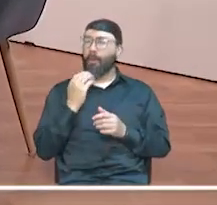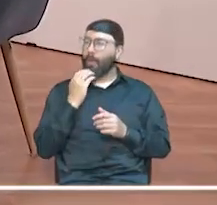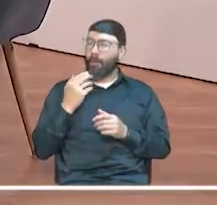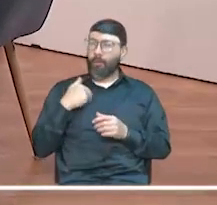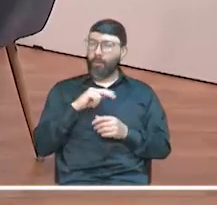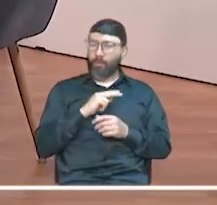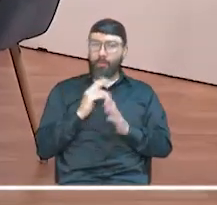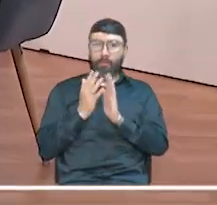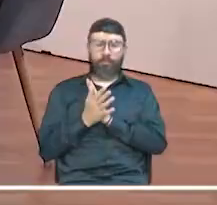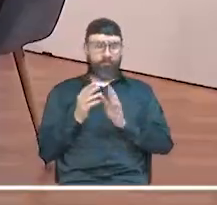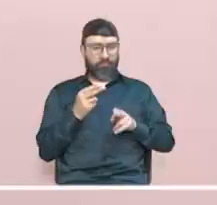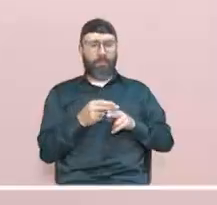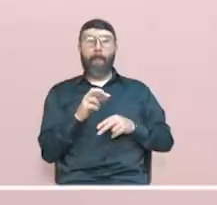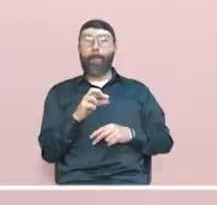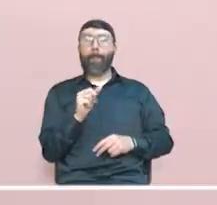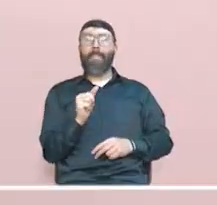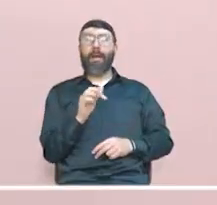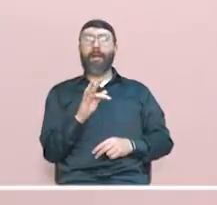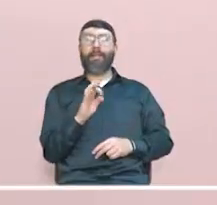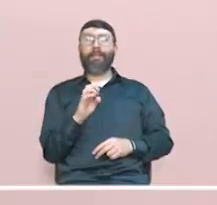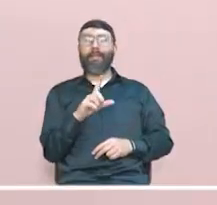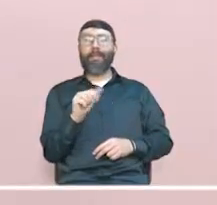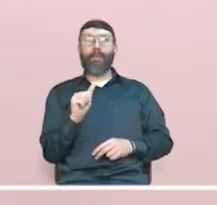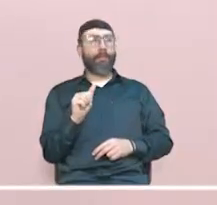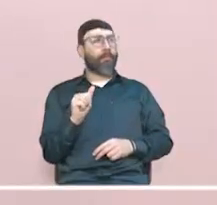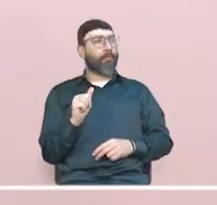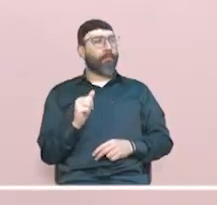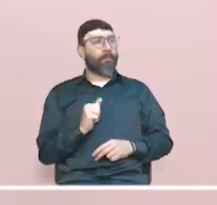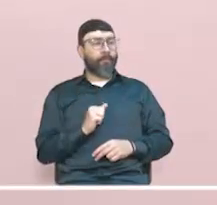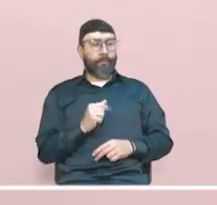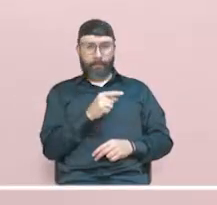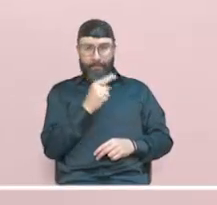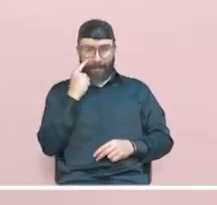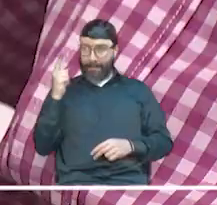de la patela desde